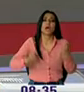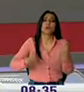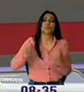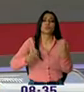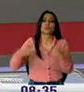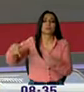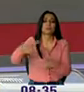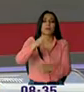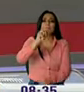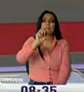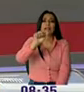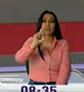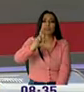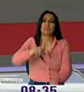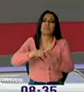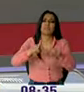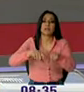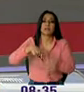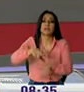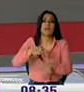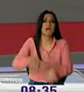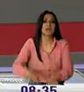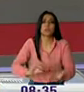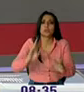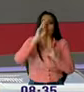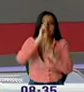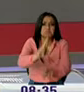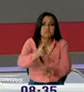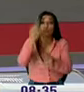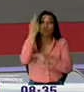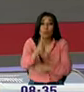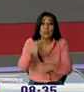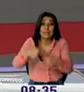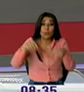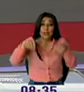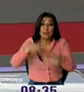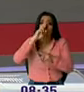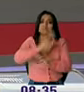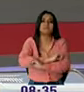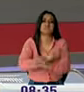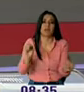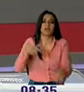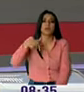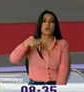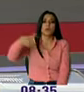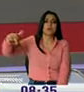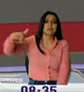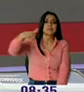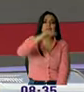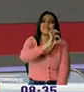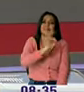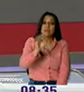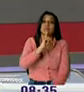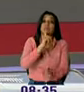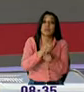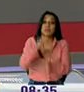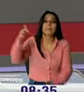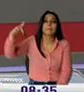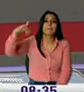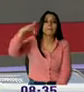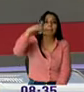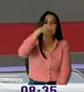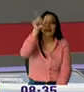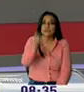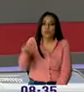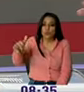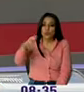Maldonado diferentes días y aquí no hay respeto en el sur de Quito por las vías donde ustedes tienen que cruzar. Y hablamos de los peatones. Ese es el